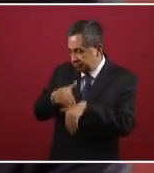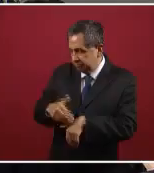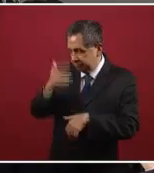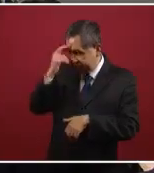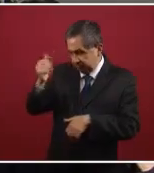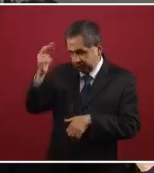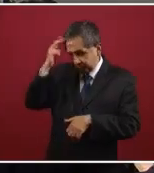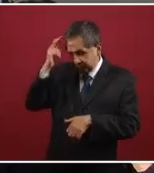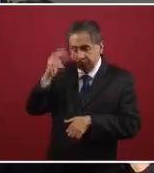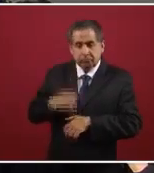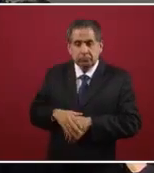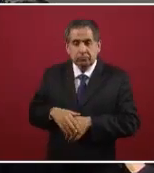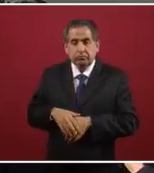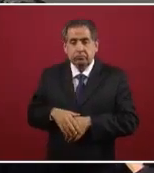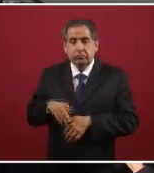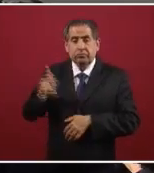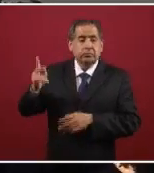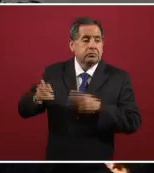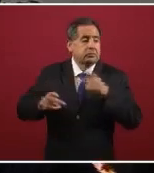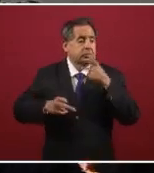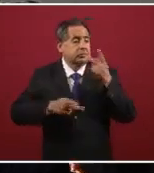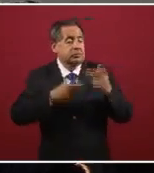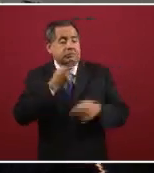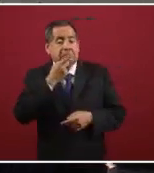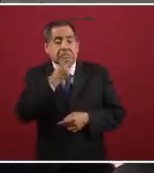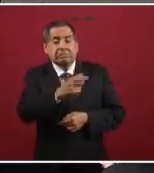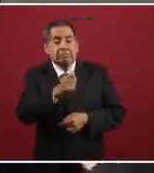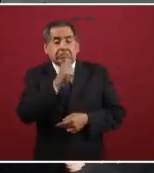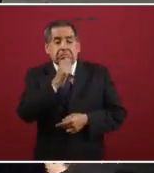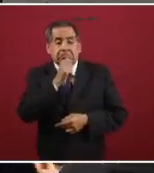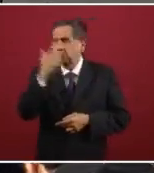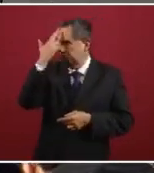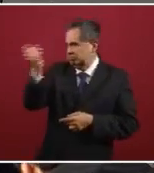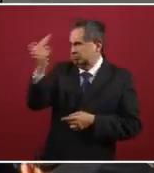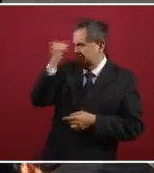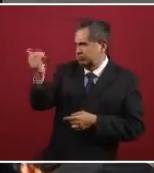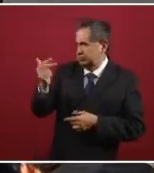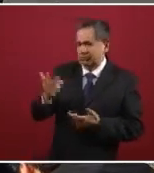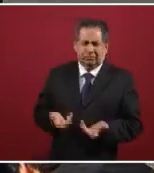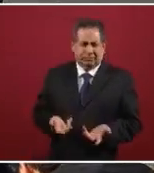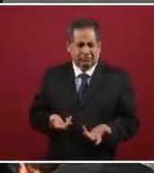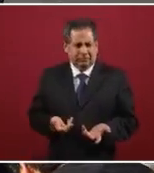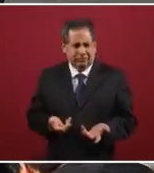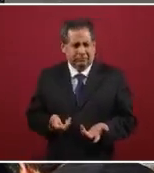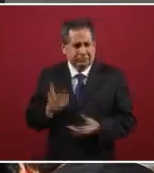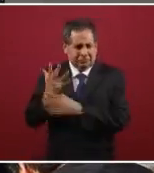a Porfirio antes de que abriera la boca. Ya estaban